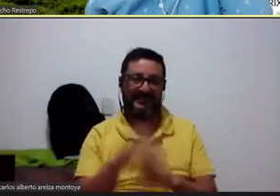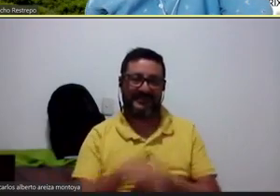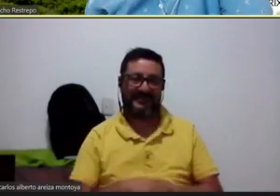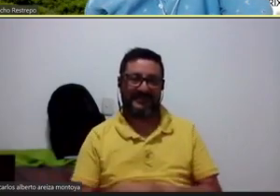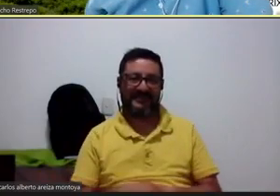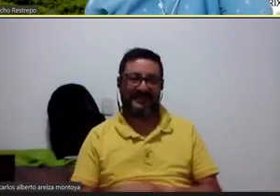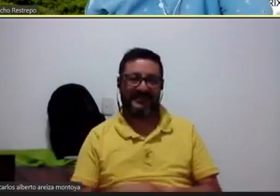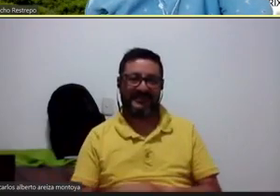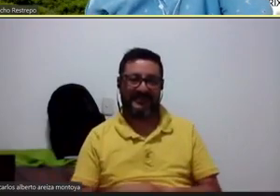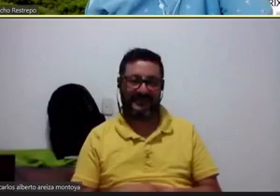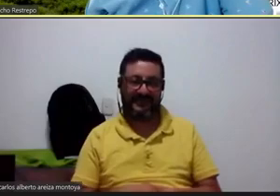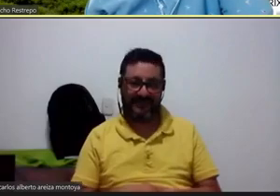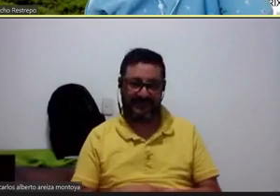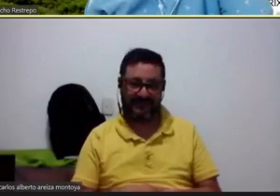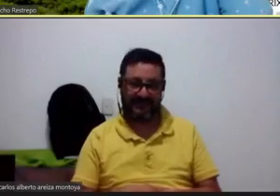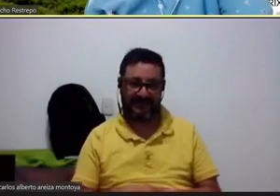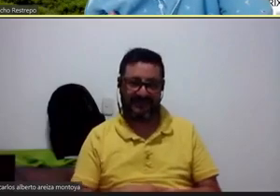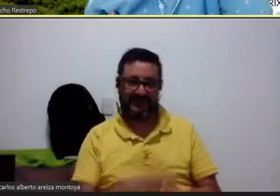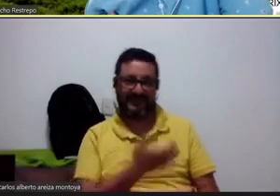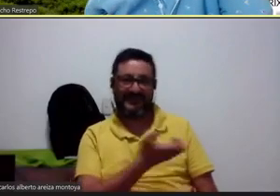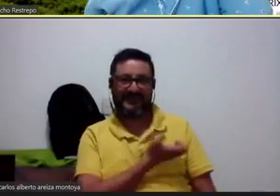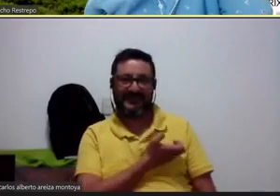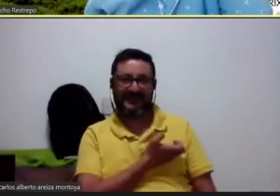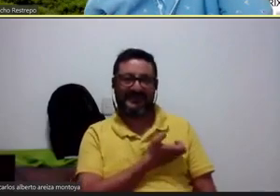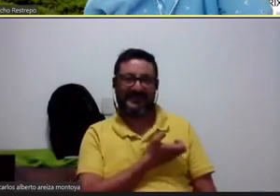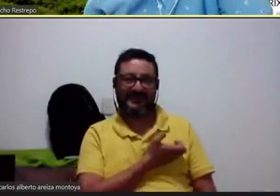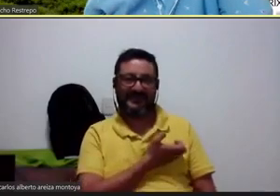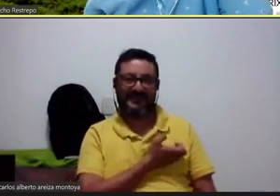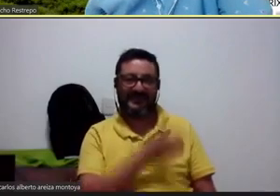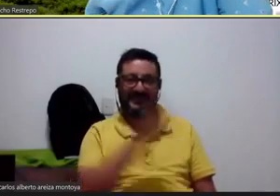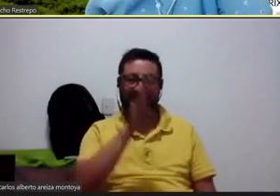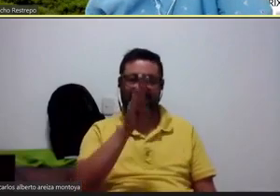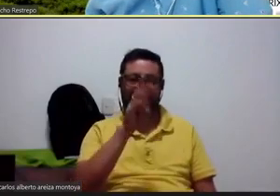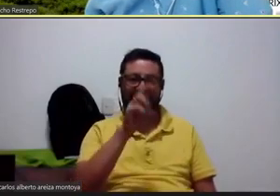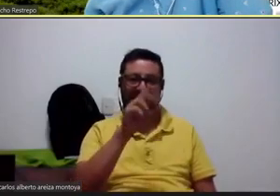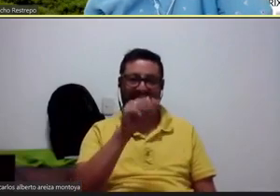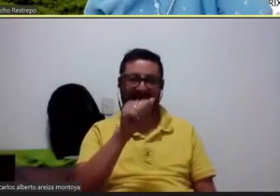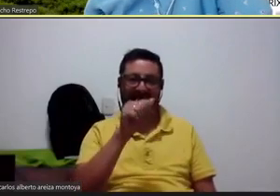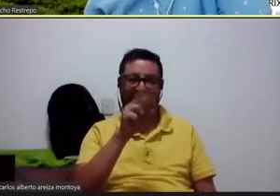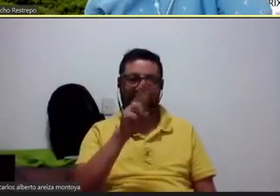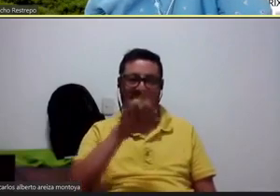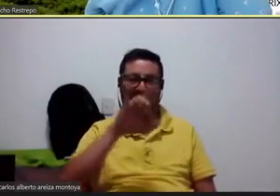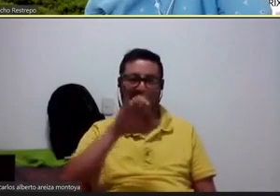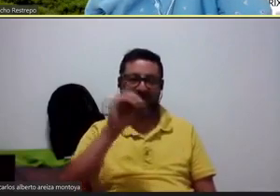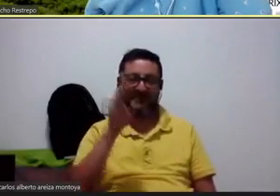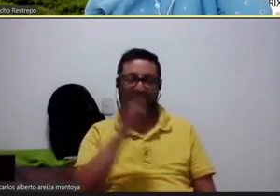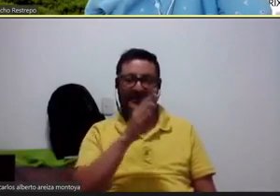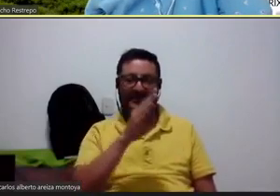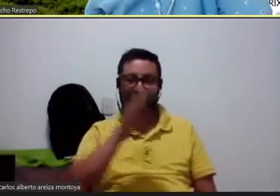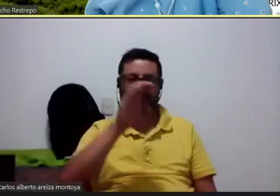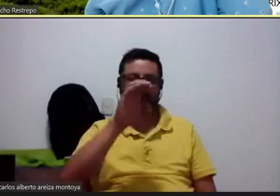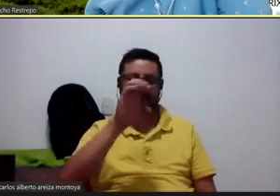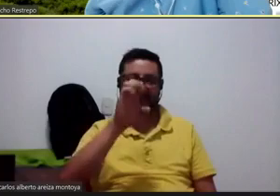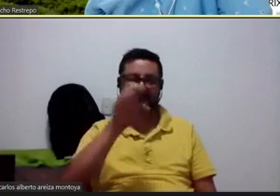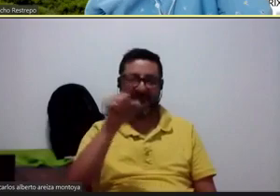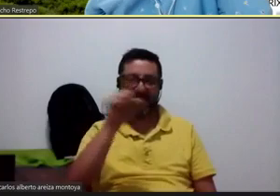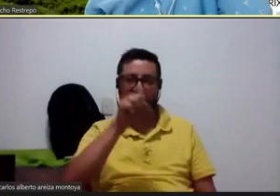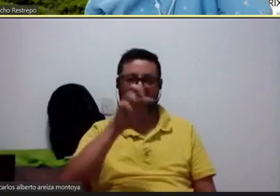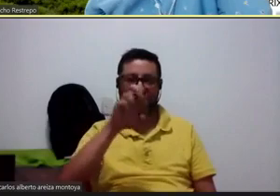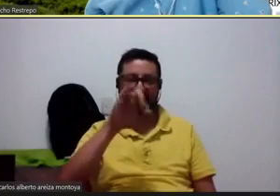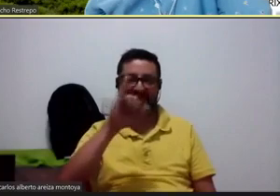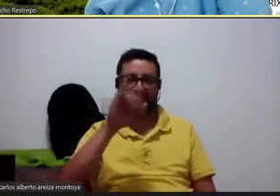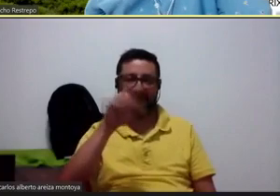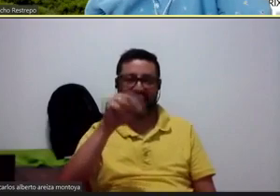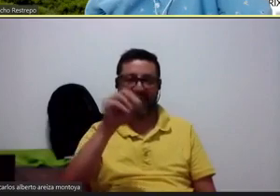con el alcalde de Envigado, con el doctor Braulio Espinosa y con Alejandro Uribe, y nos mencionaba que van a construir un centro de